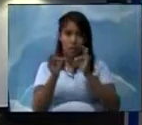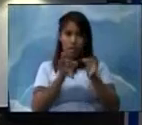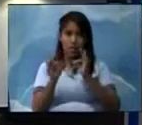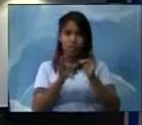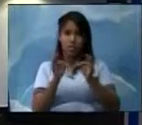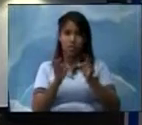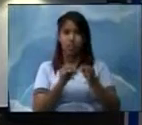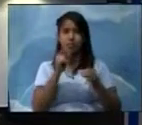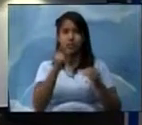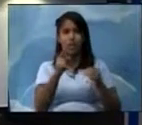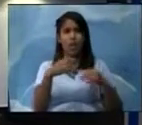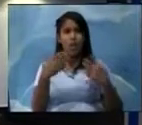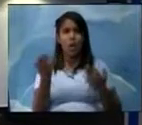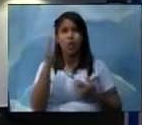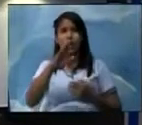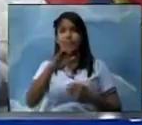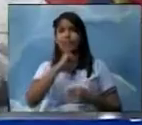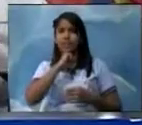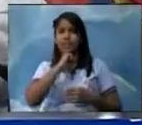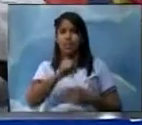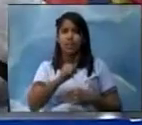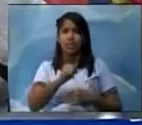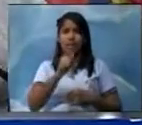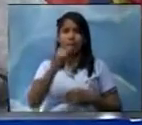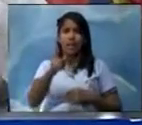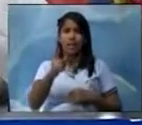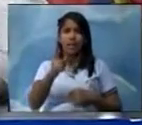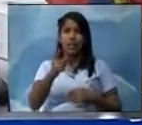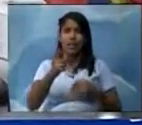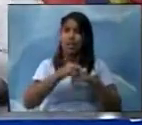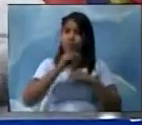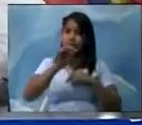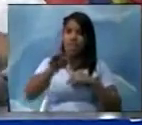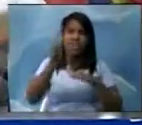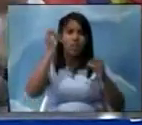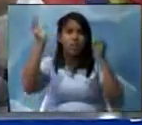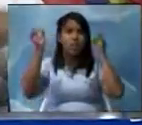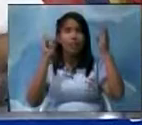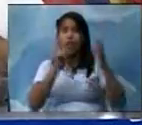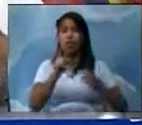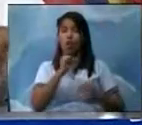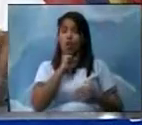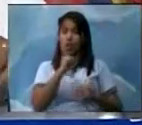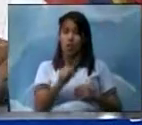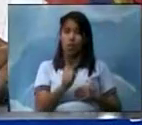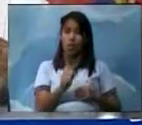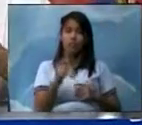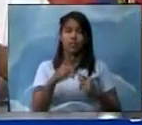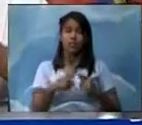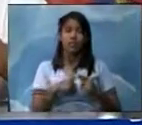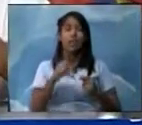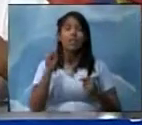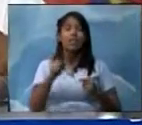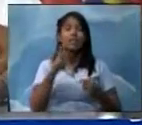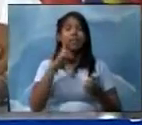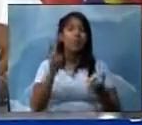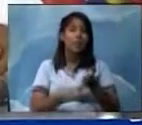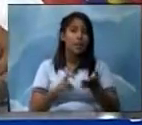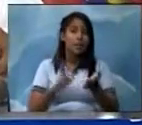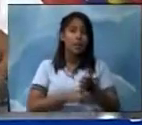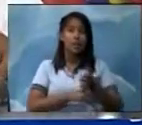interpretación ustedes lo que están es alargando el asunto Vamos al grano si de verdad